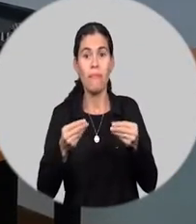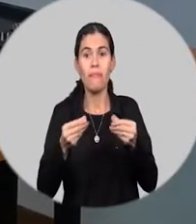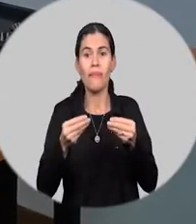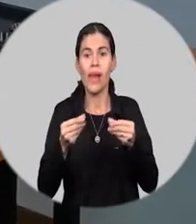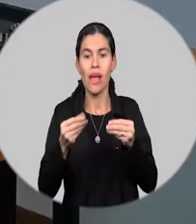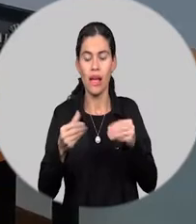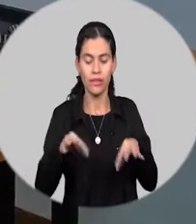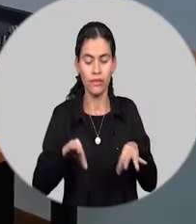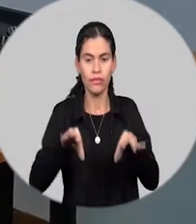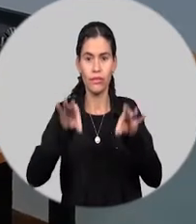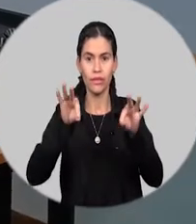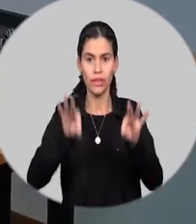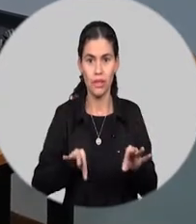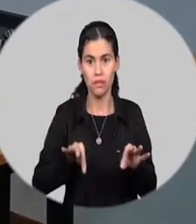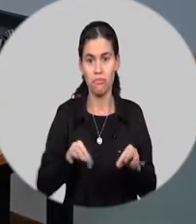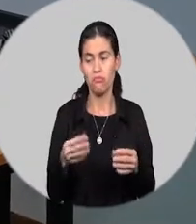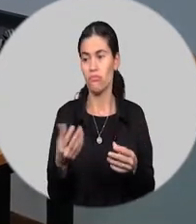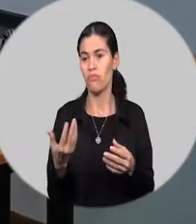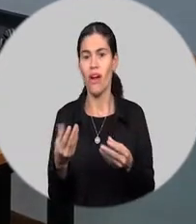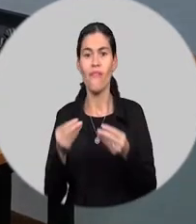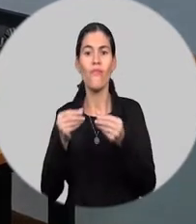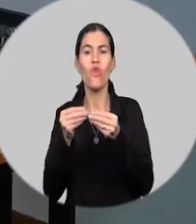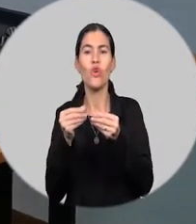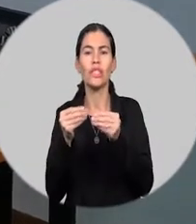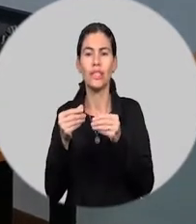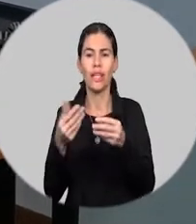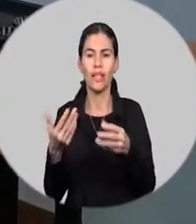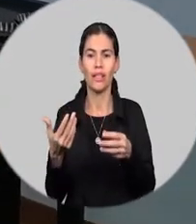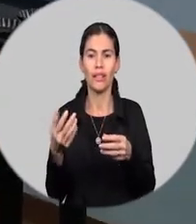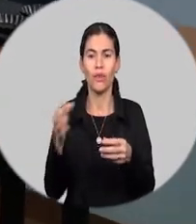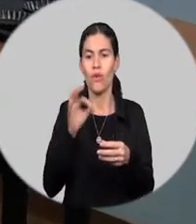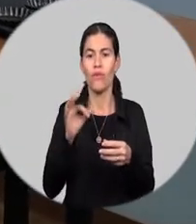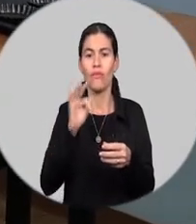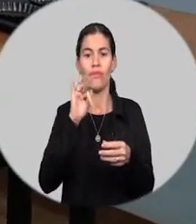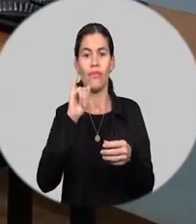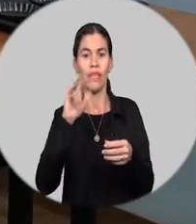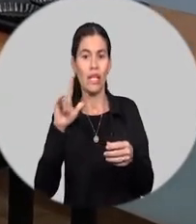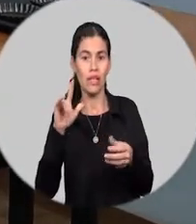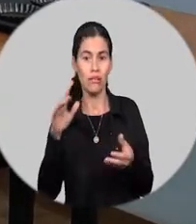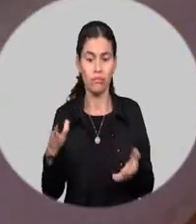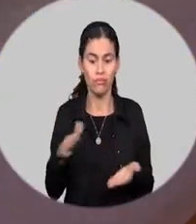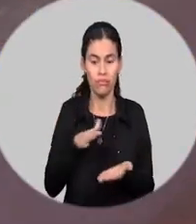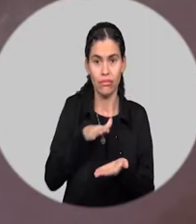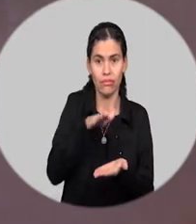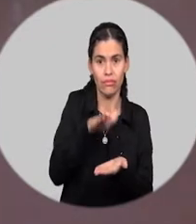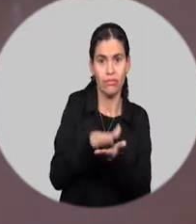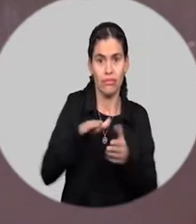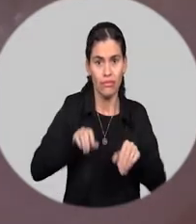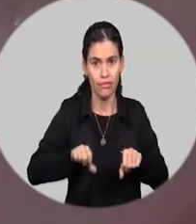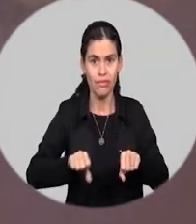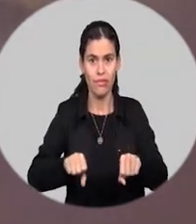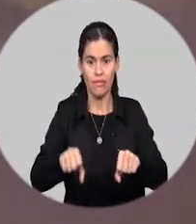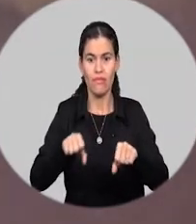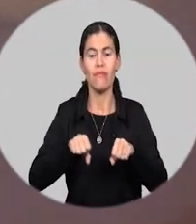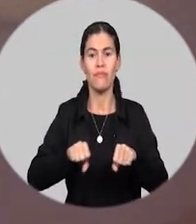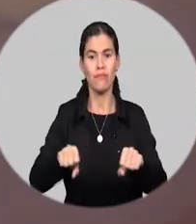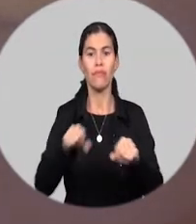plástico, un hule, un fil, para poder estirar las